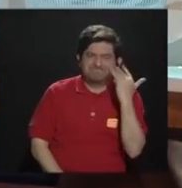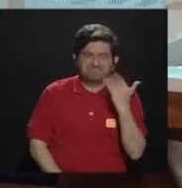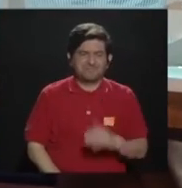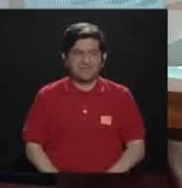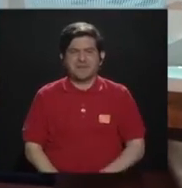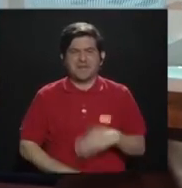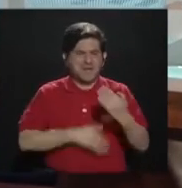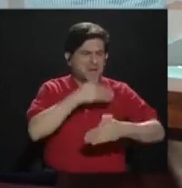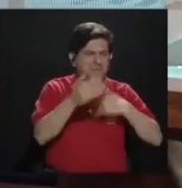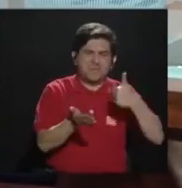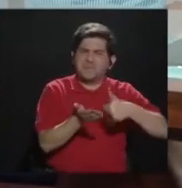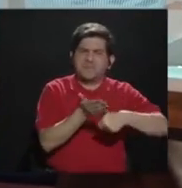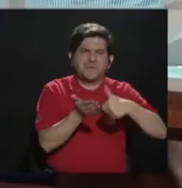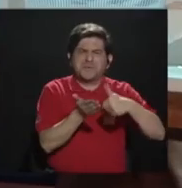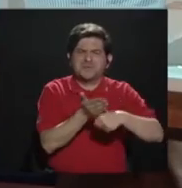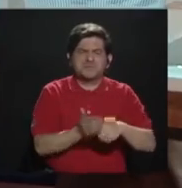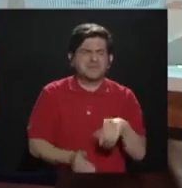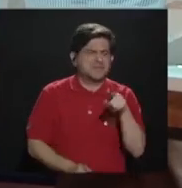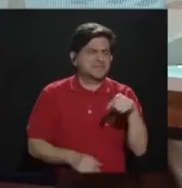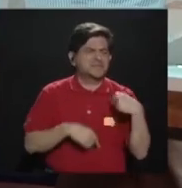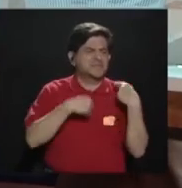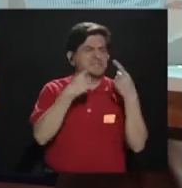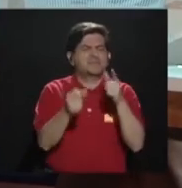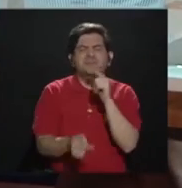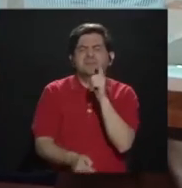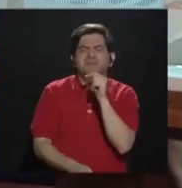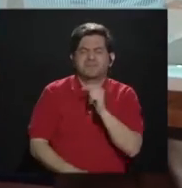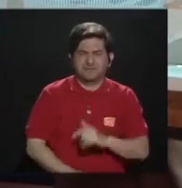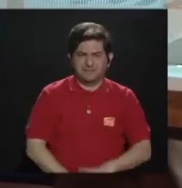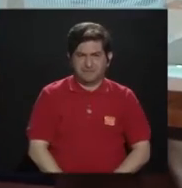procesos de elección, quiénes llegan ahí,